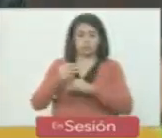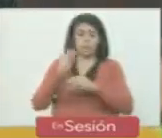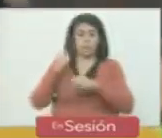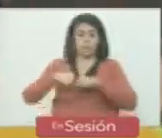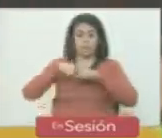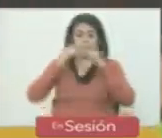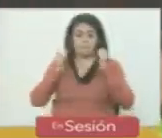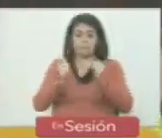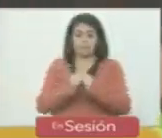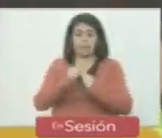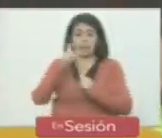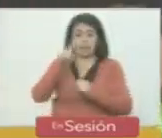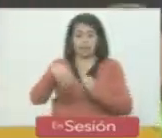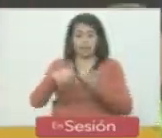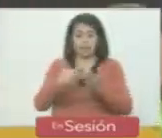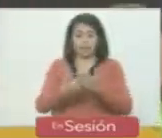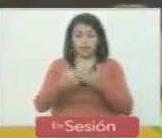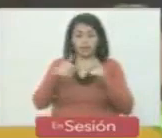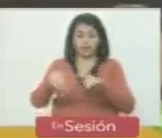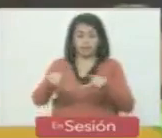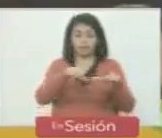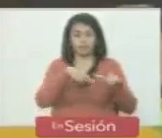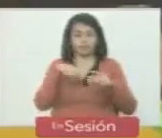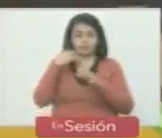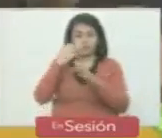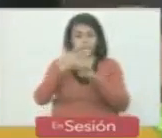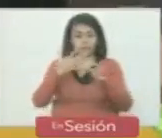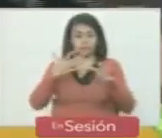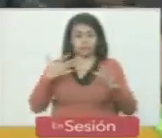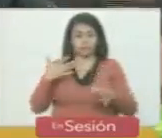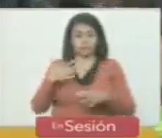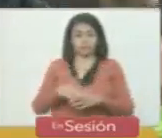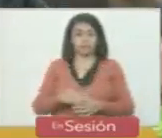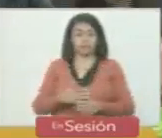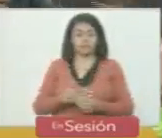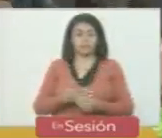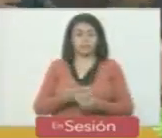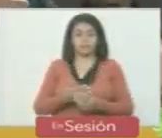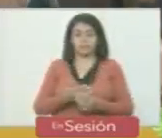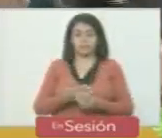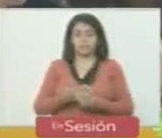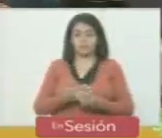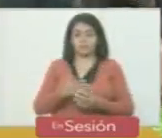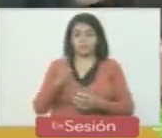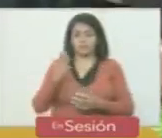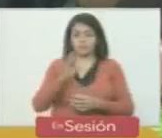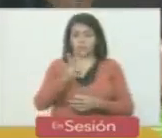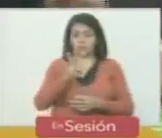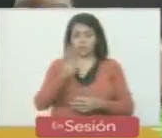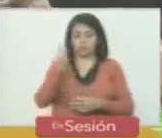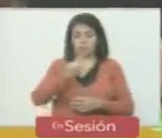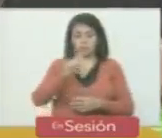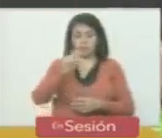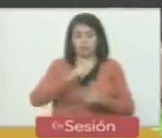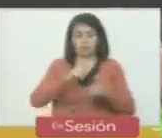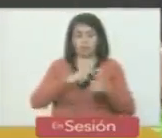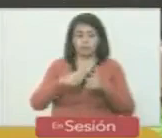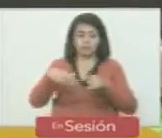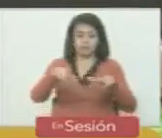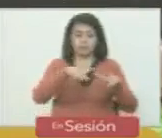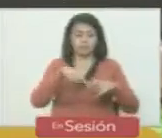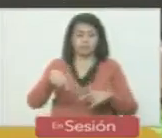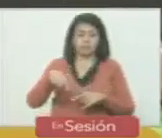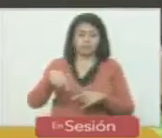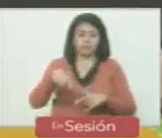pelea. Inclusive en el estado Amazonas, hace aproximadamente más de 4 meses,